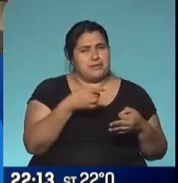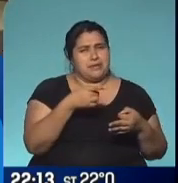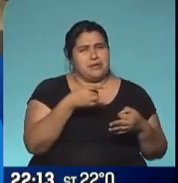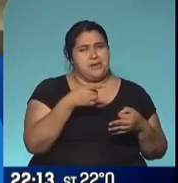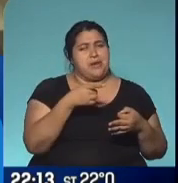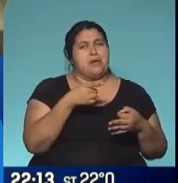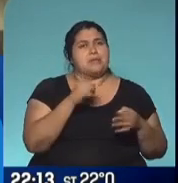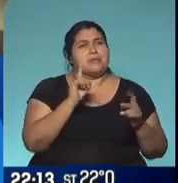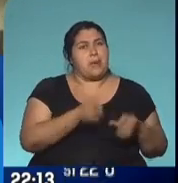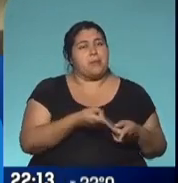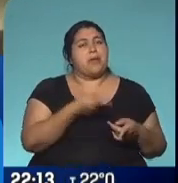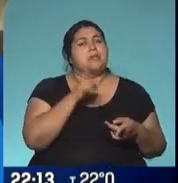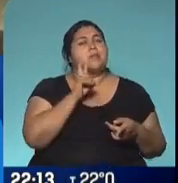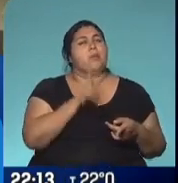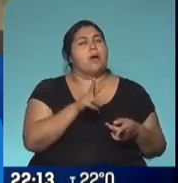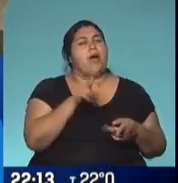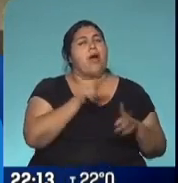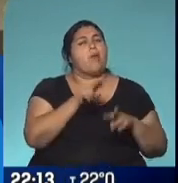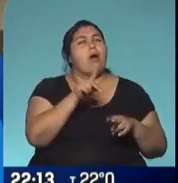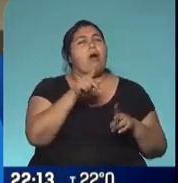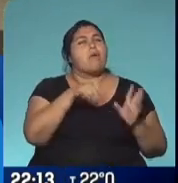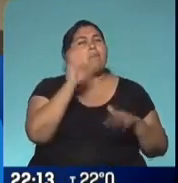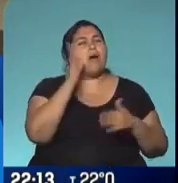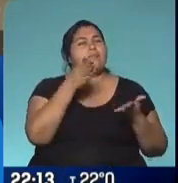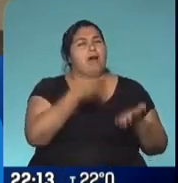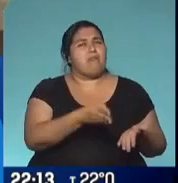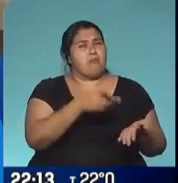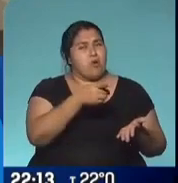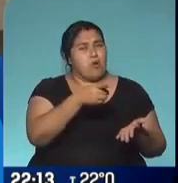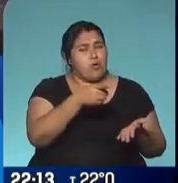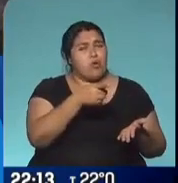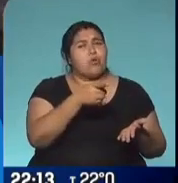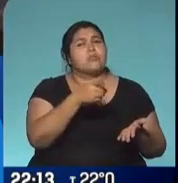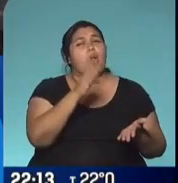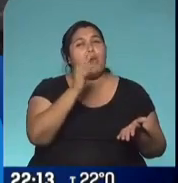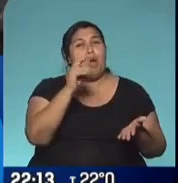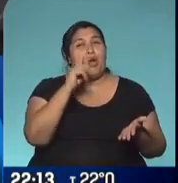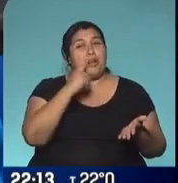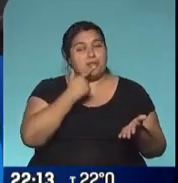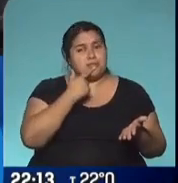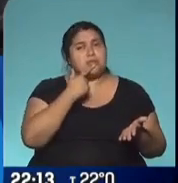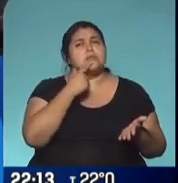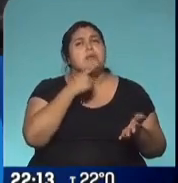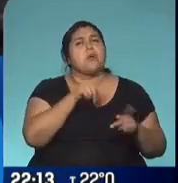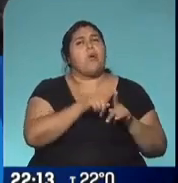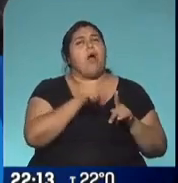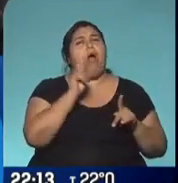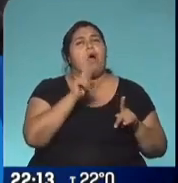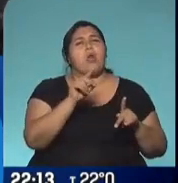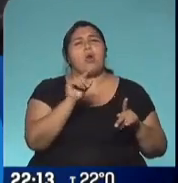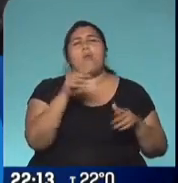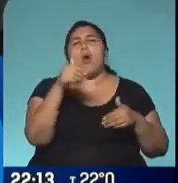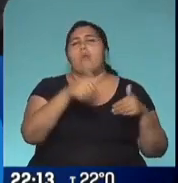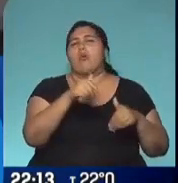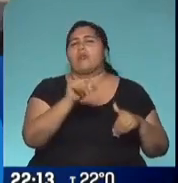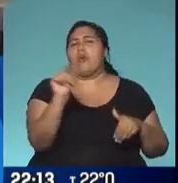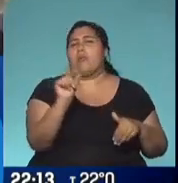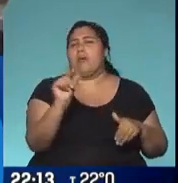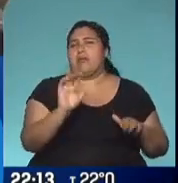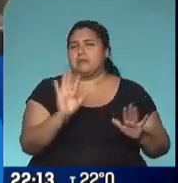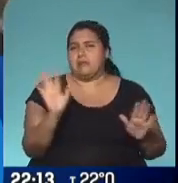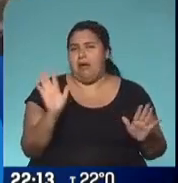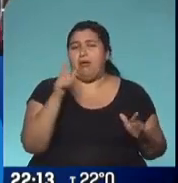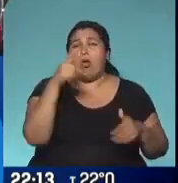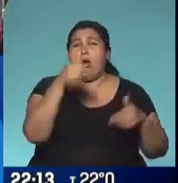certeza. Y también el voto que el propio Boris Johnson calificó como un voto prestado para esta ocasión, que es el voto